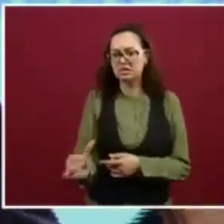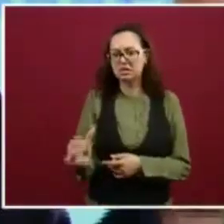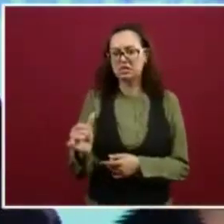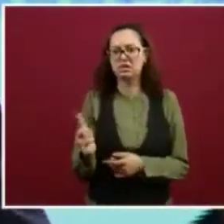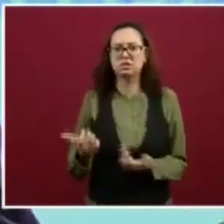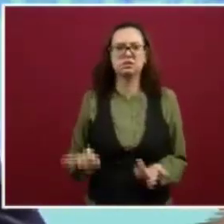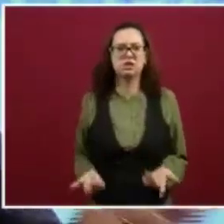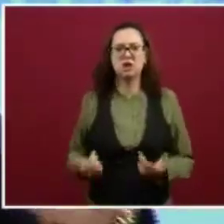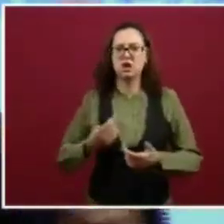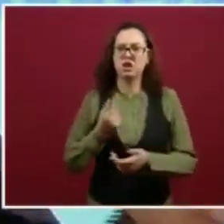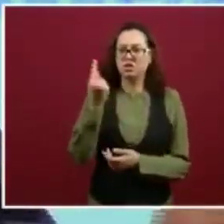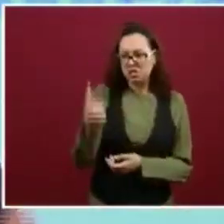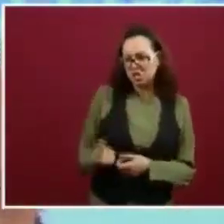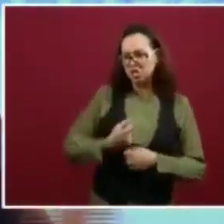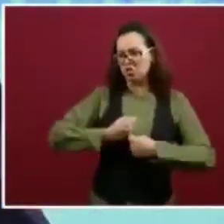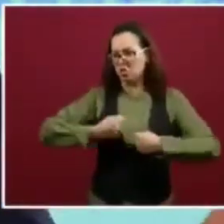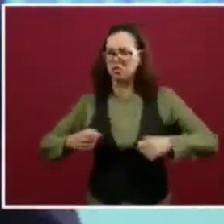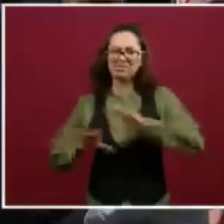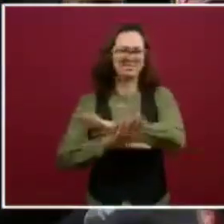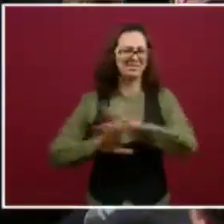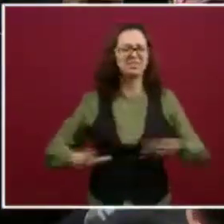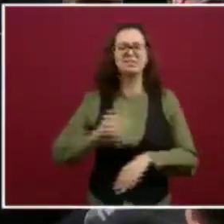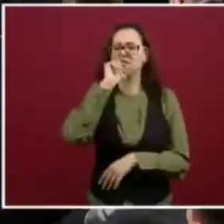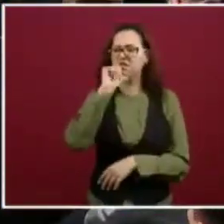es chiquito, que si es gordo, que si… no, nada.